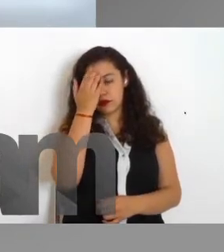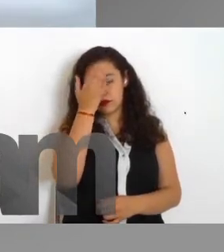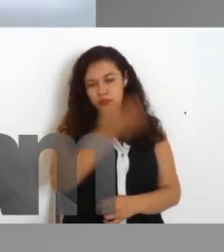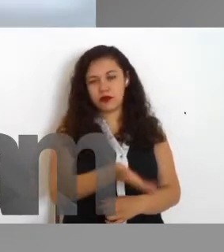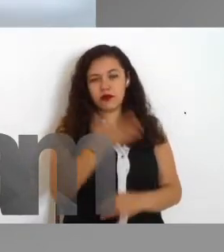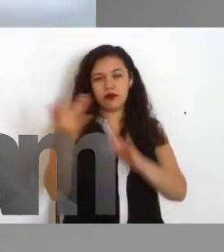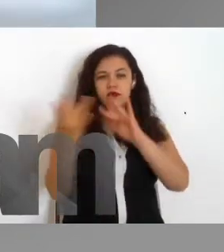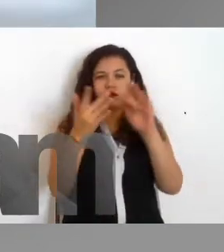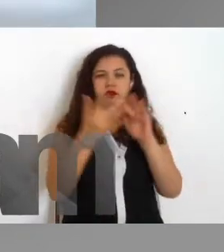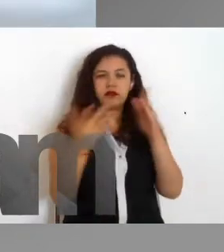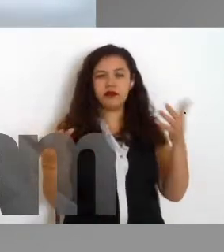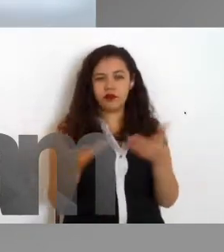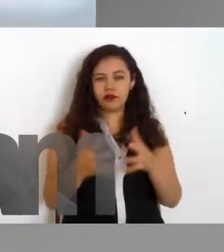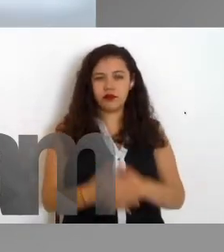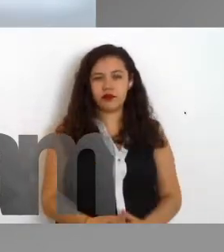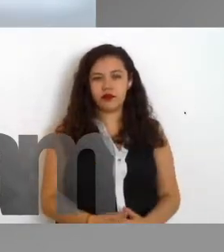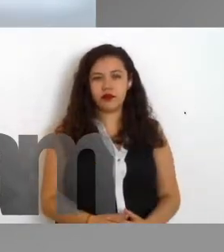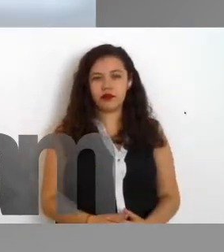redes,